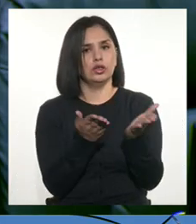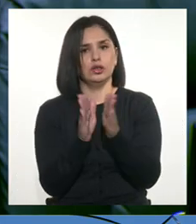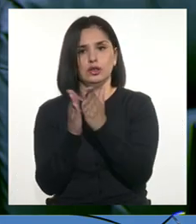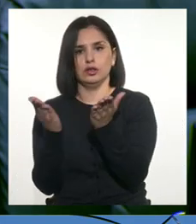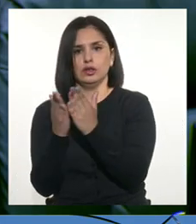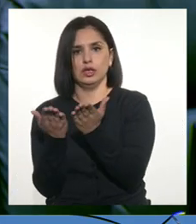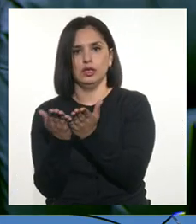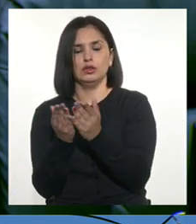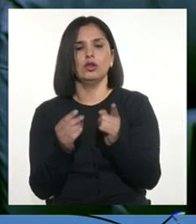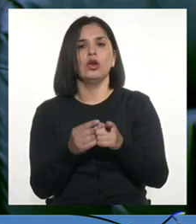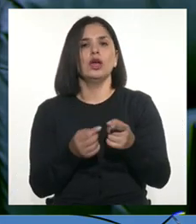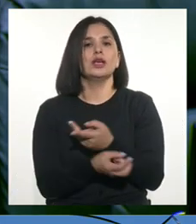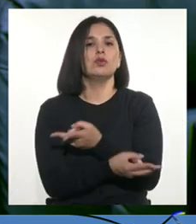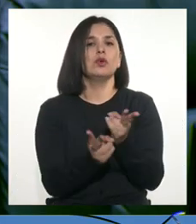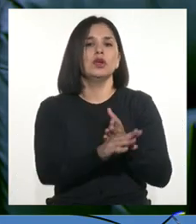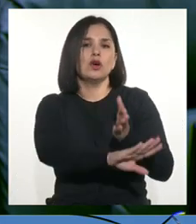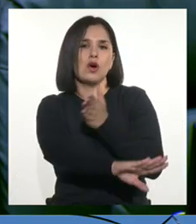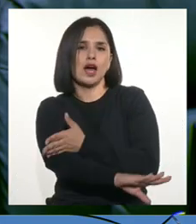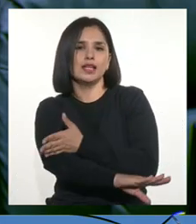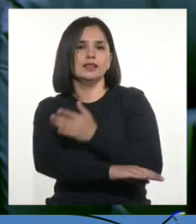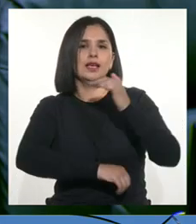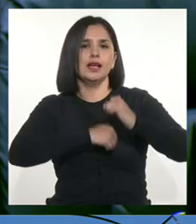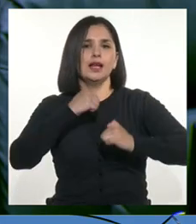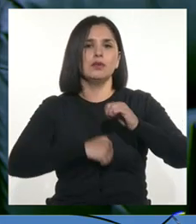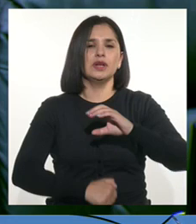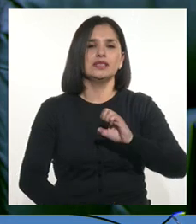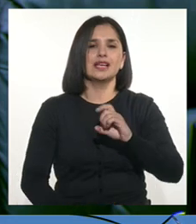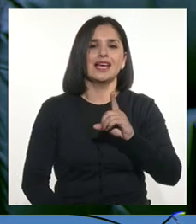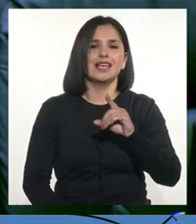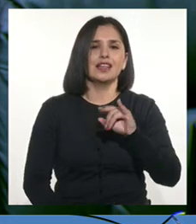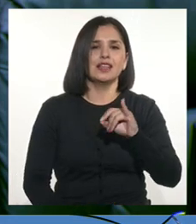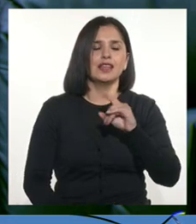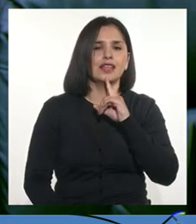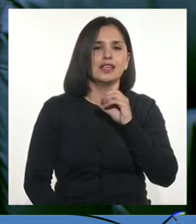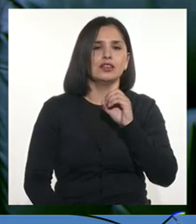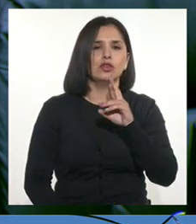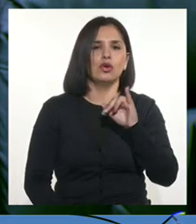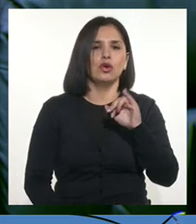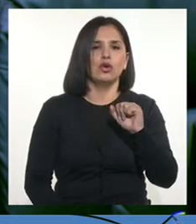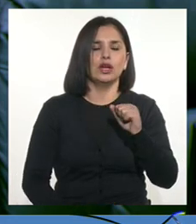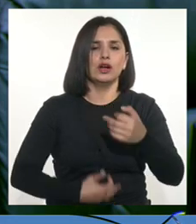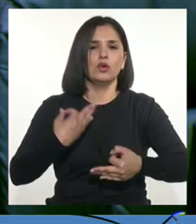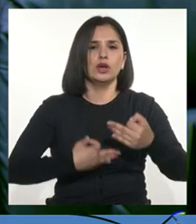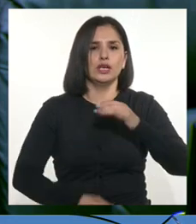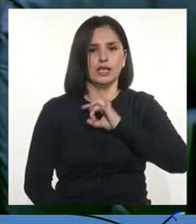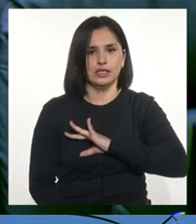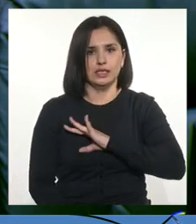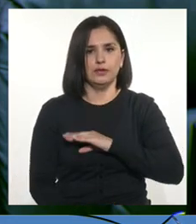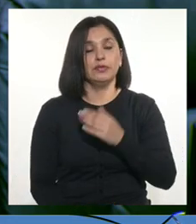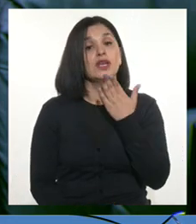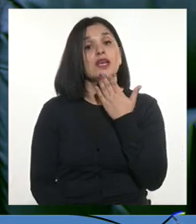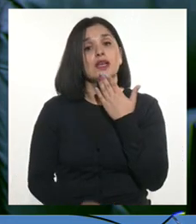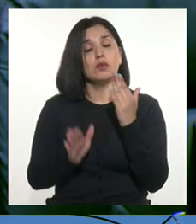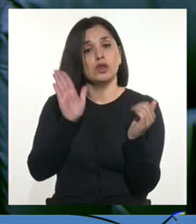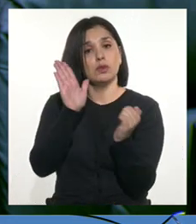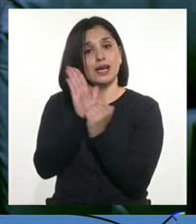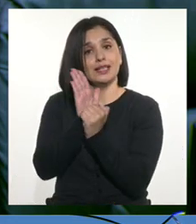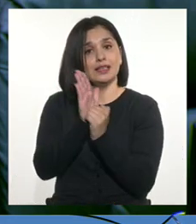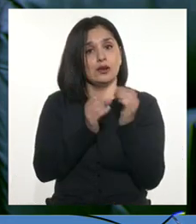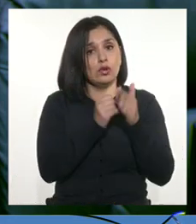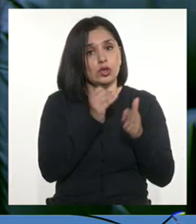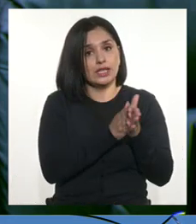editorial jurídica de china finalmente el artículo transitorio estatuye que el primer plan de revisión legislativa